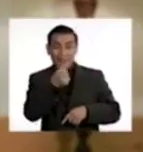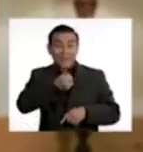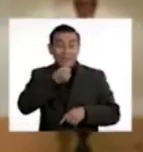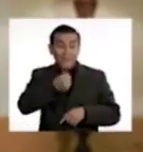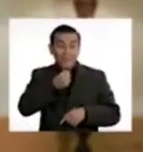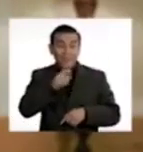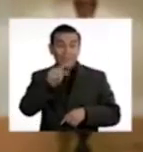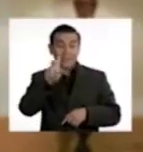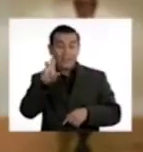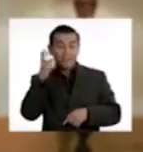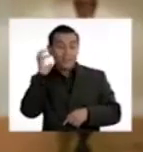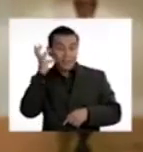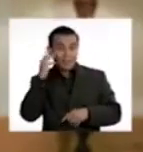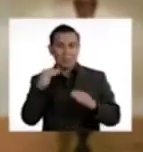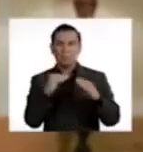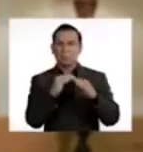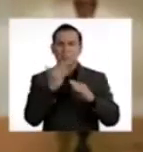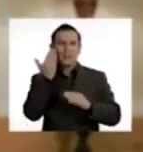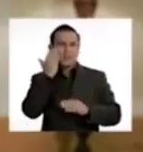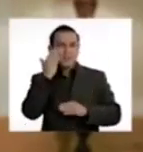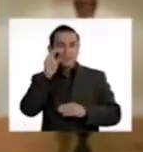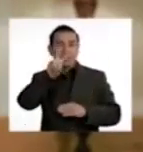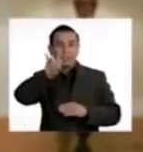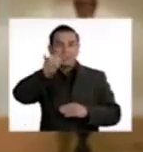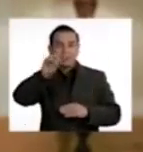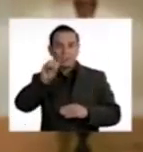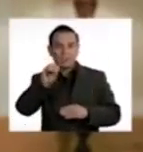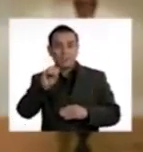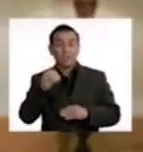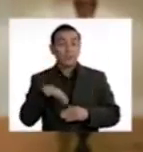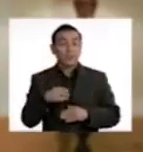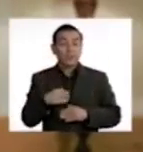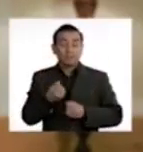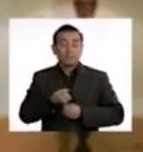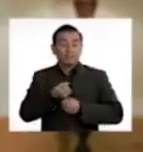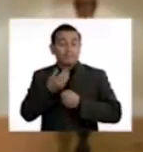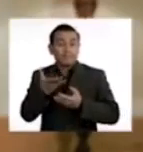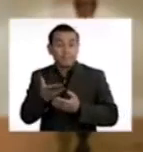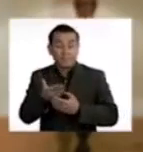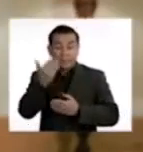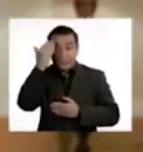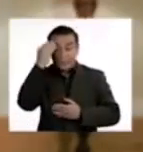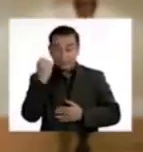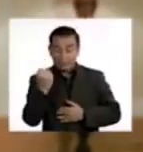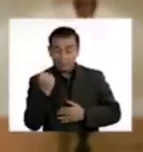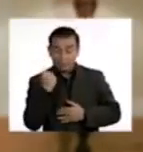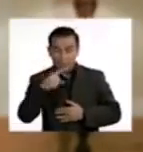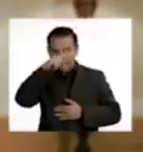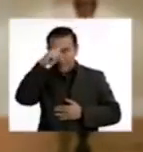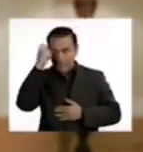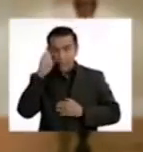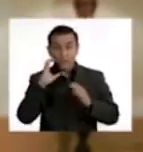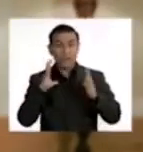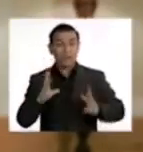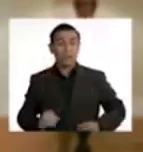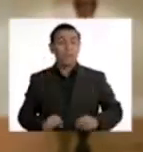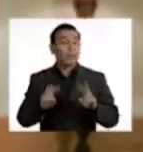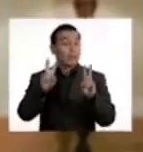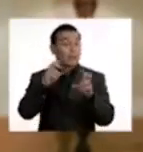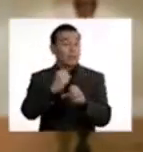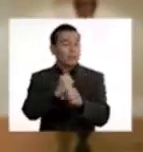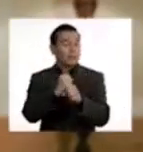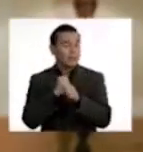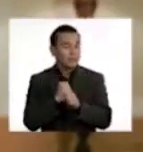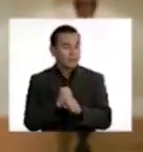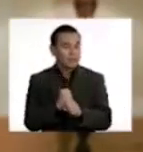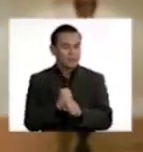que pasa la población al subirse a los buses y ser víctimas de robos de las personas que pasan en zonas